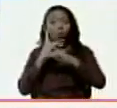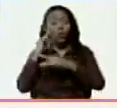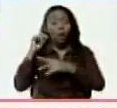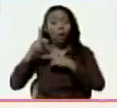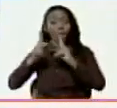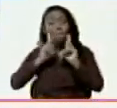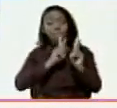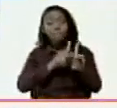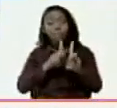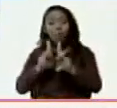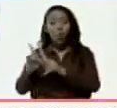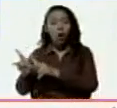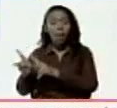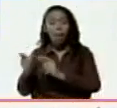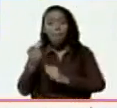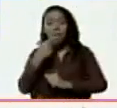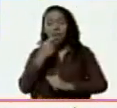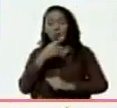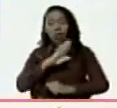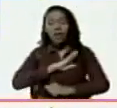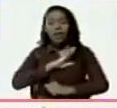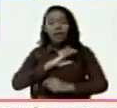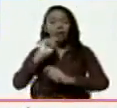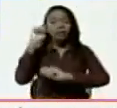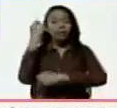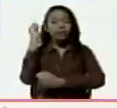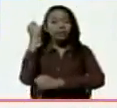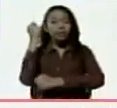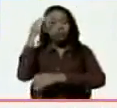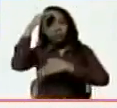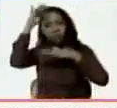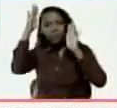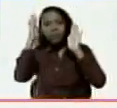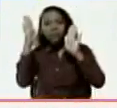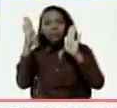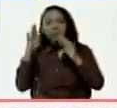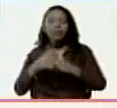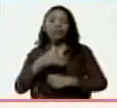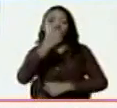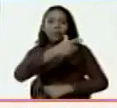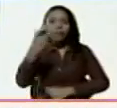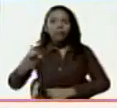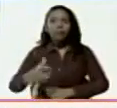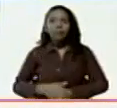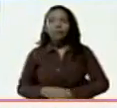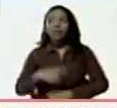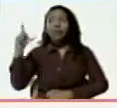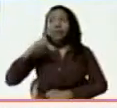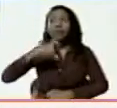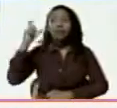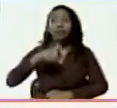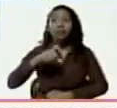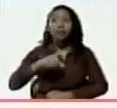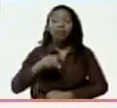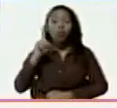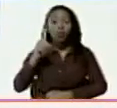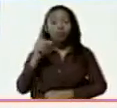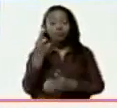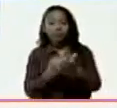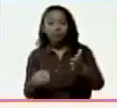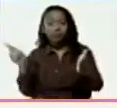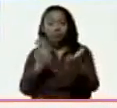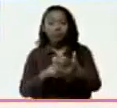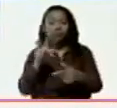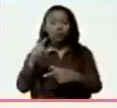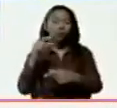programas médicos que tenía sitio para atención en personas que necesitaban un reemplazo de